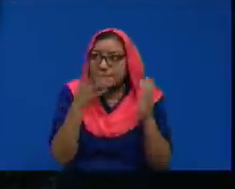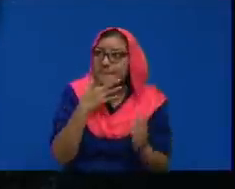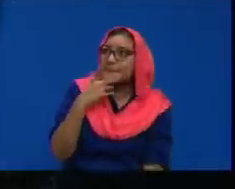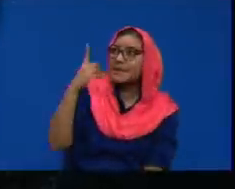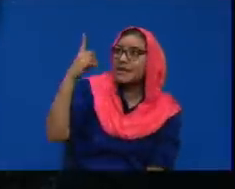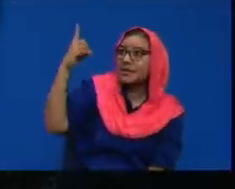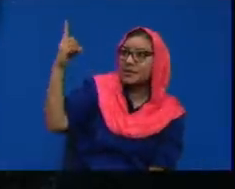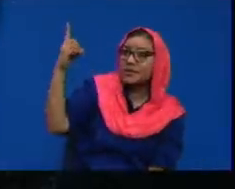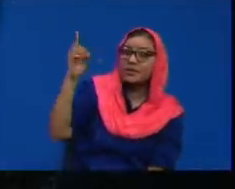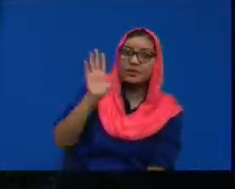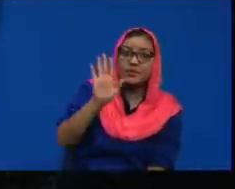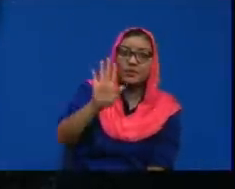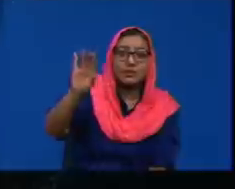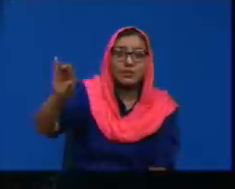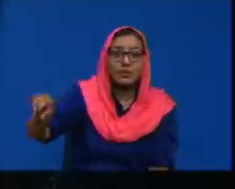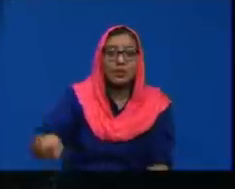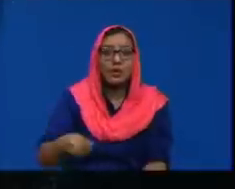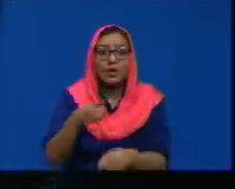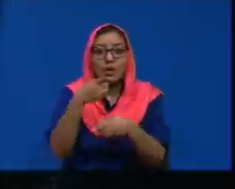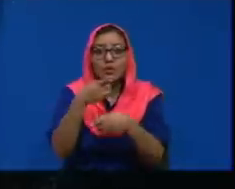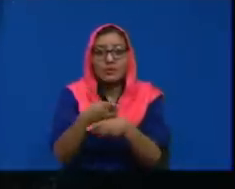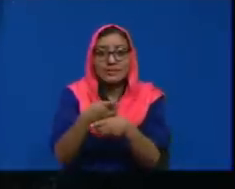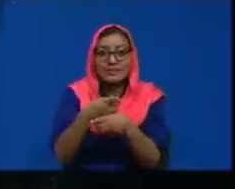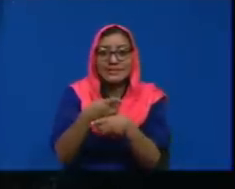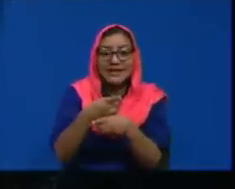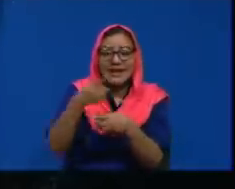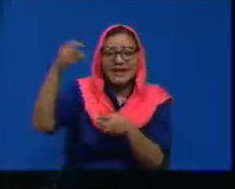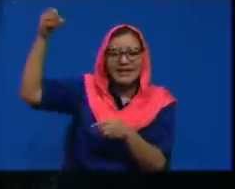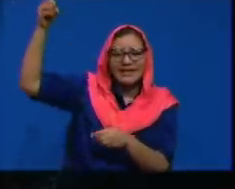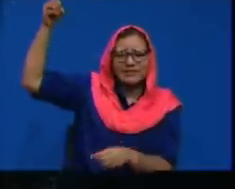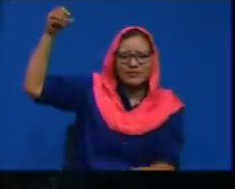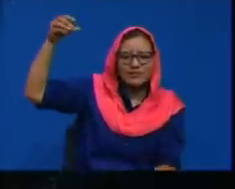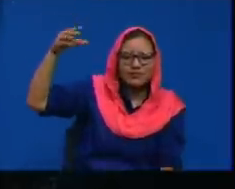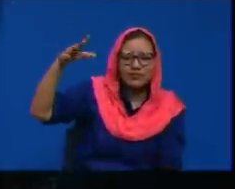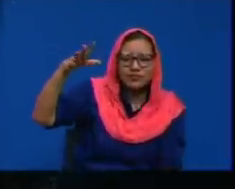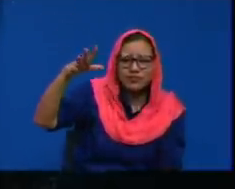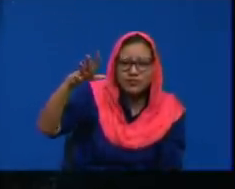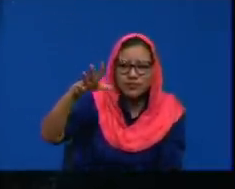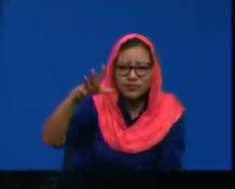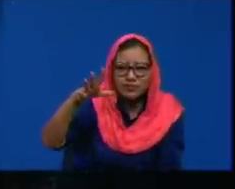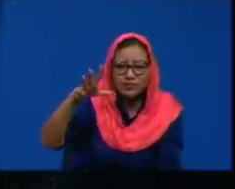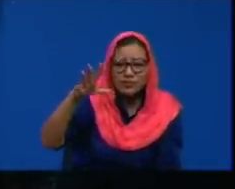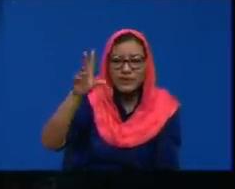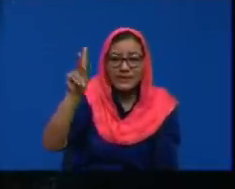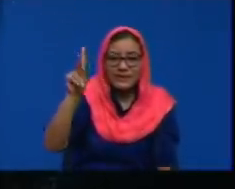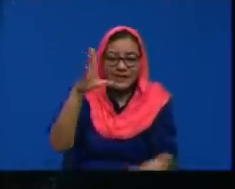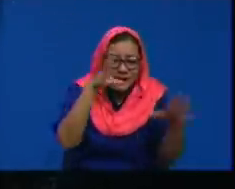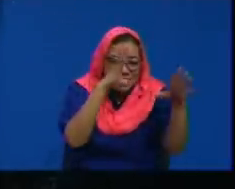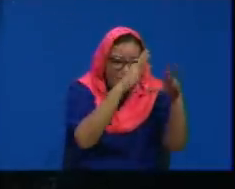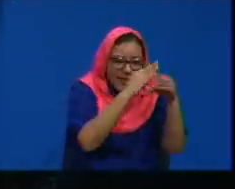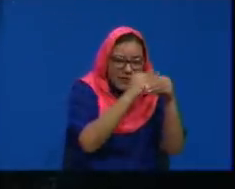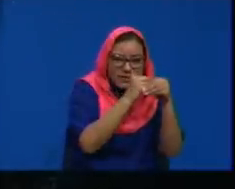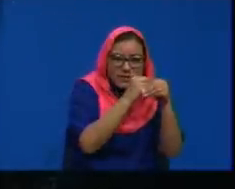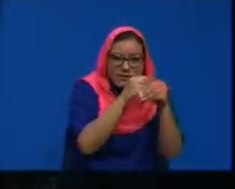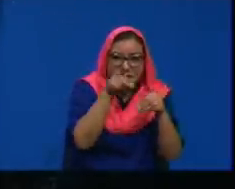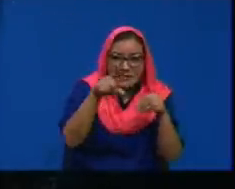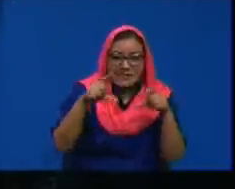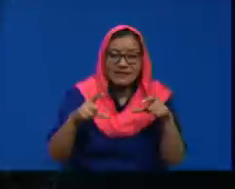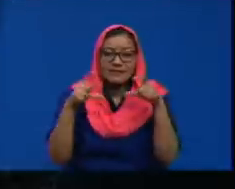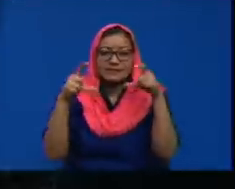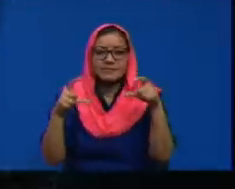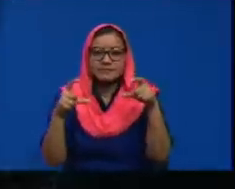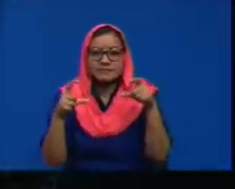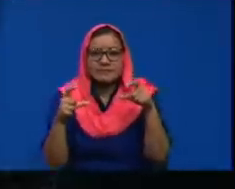soy tu justicia, el sol que te alumbra de día y de noche, dice el Señor.